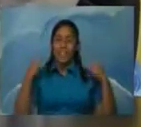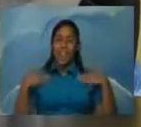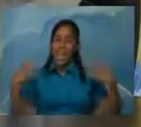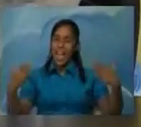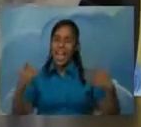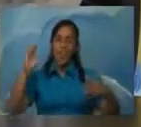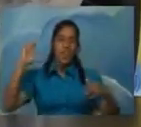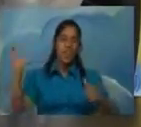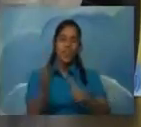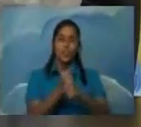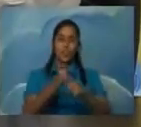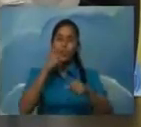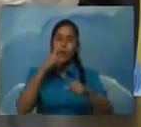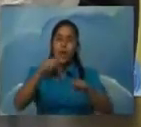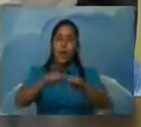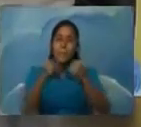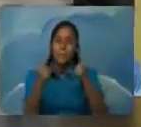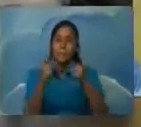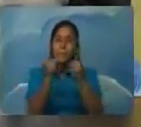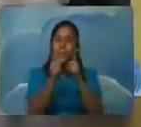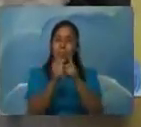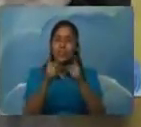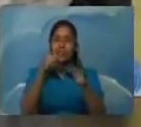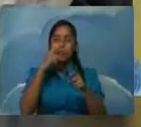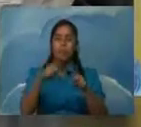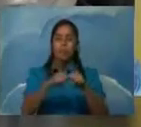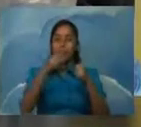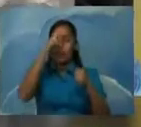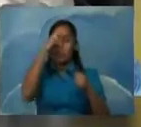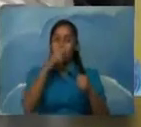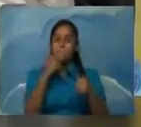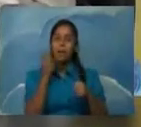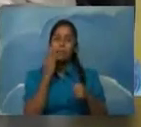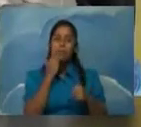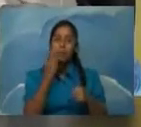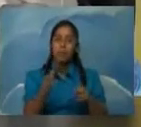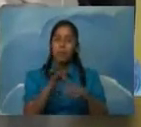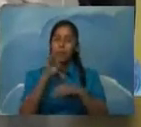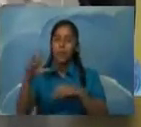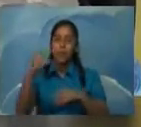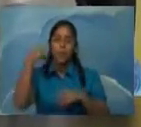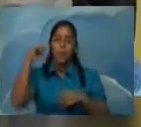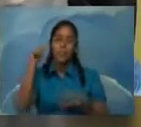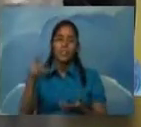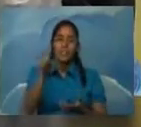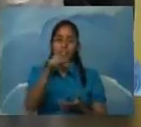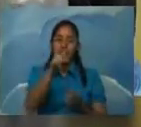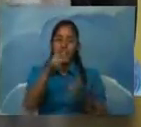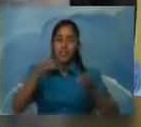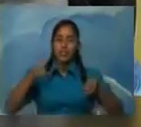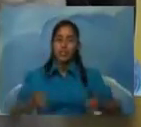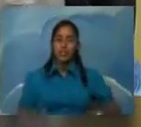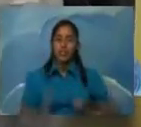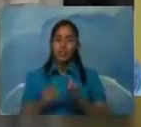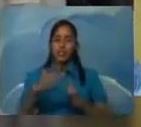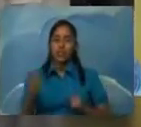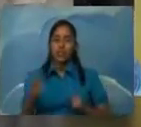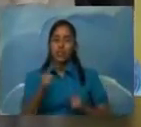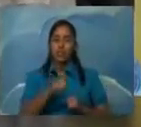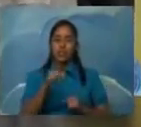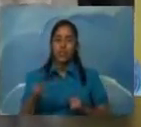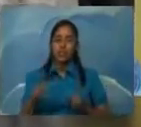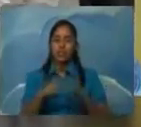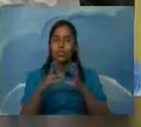el pedazo de pan que papá y mamá habían dejado por allí para enseñar a sus hijos que eso no